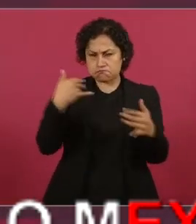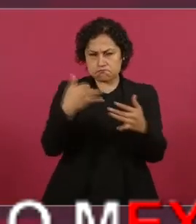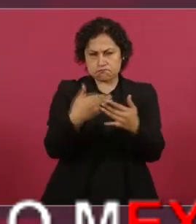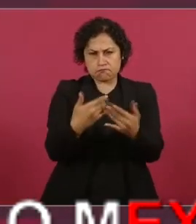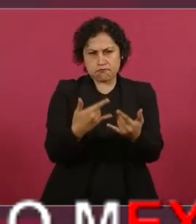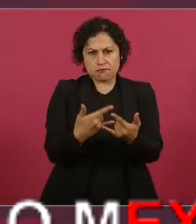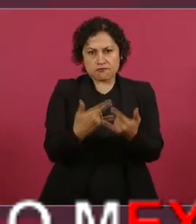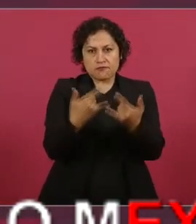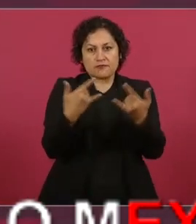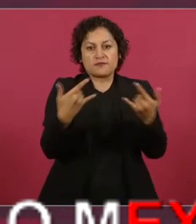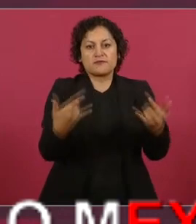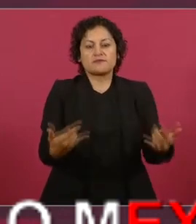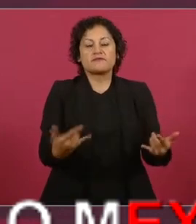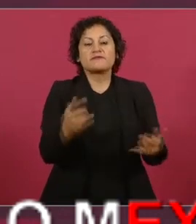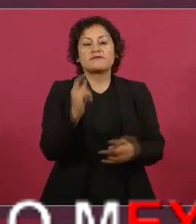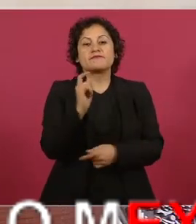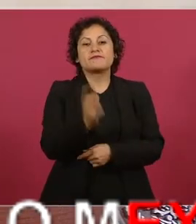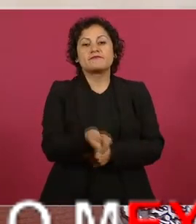es